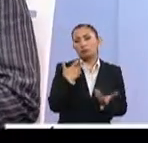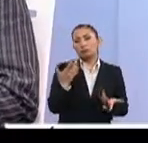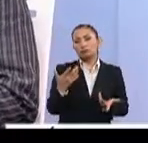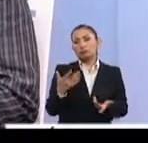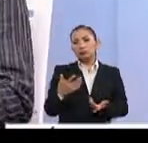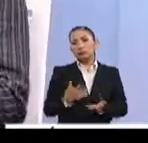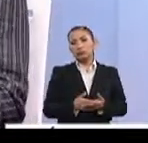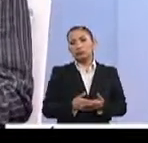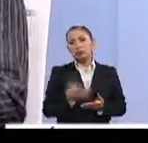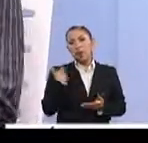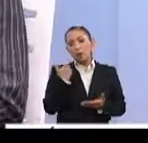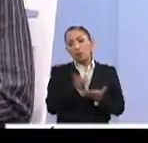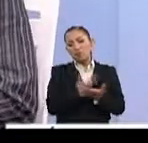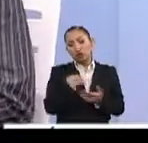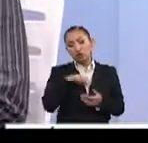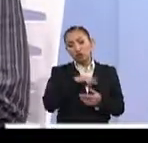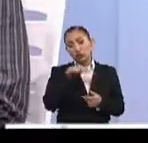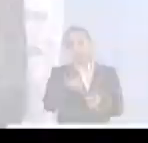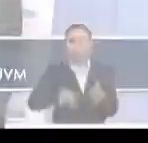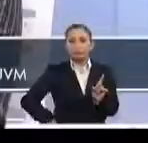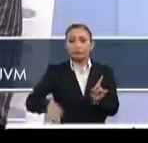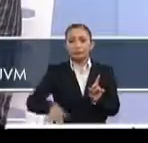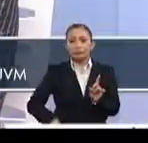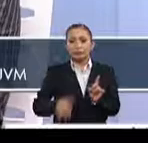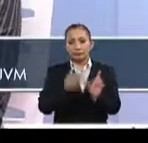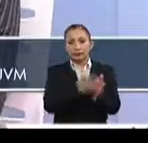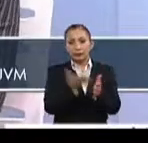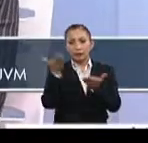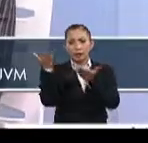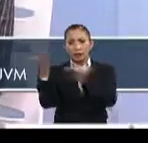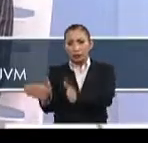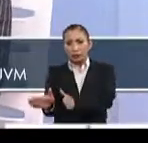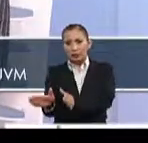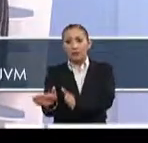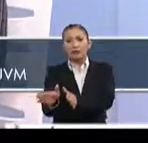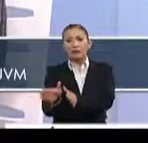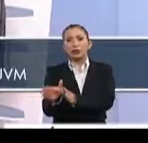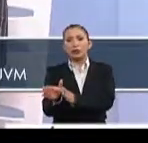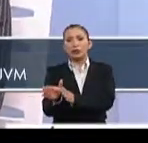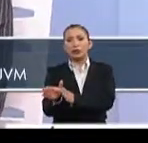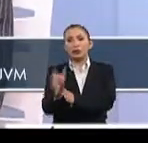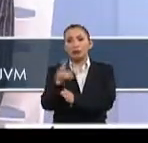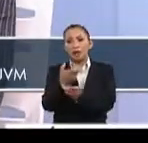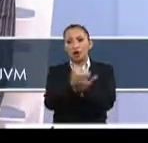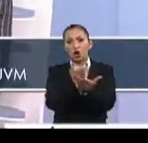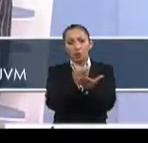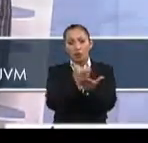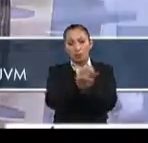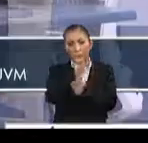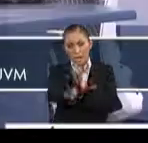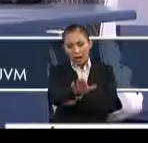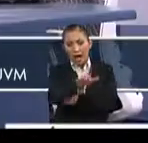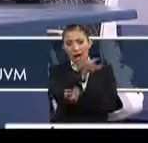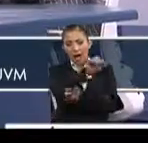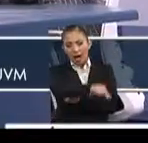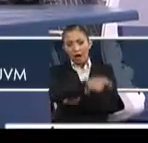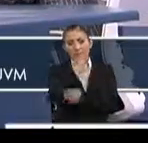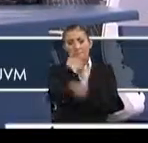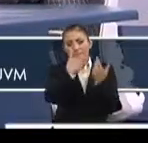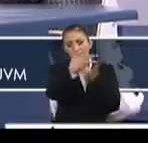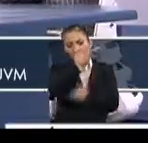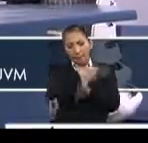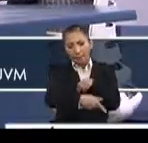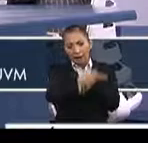estado económico que tenemos en este momento, la parte bursátil, la parte de economía, la parte de gestión